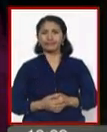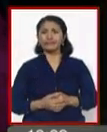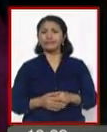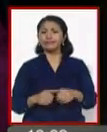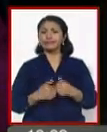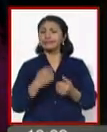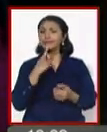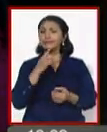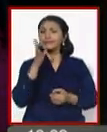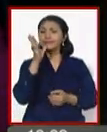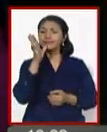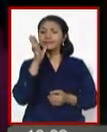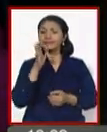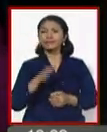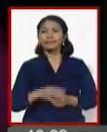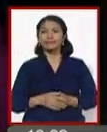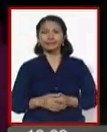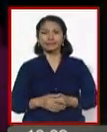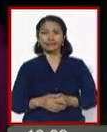¿Cómo estás, madre?